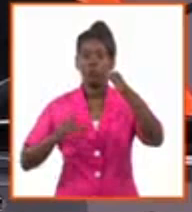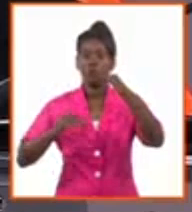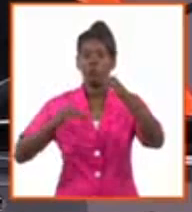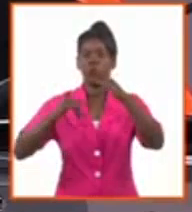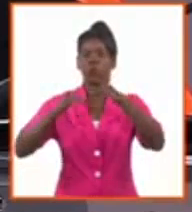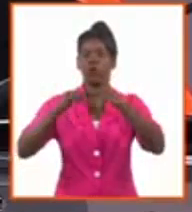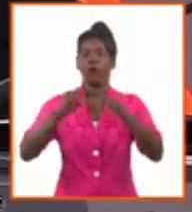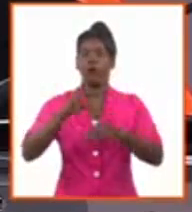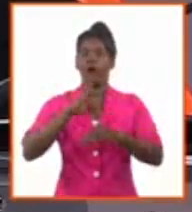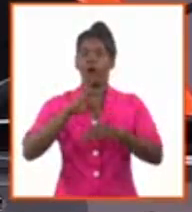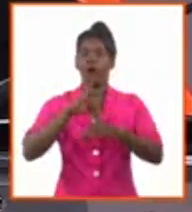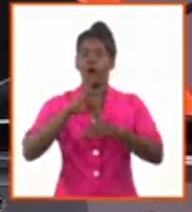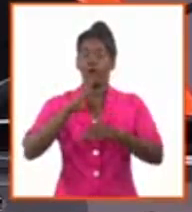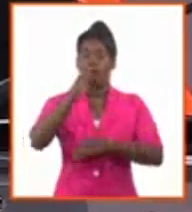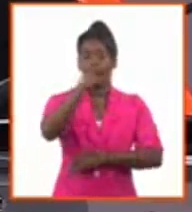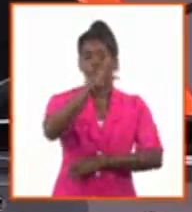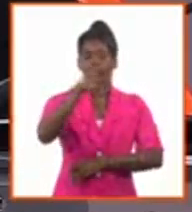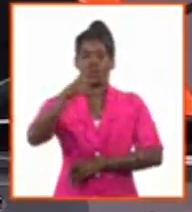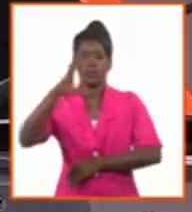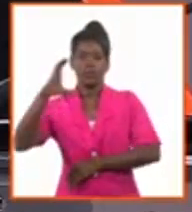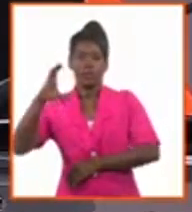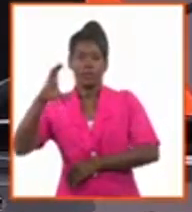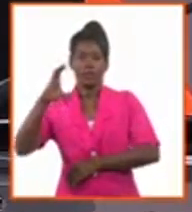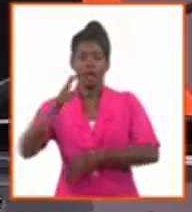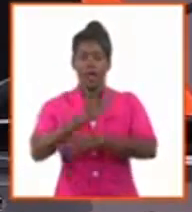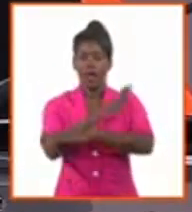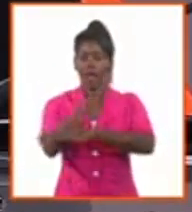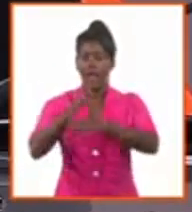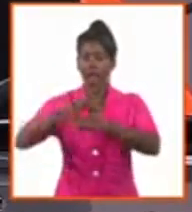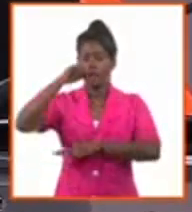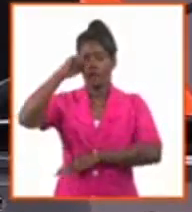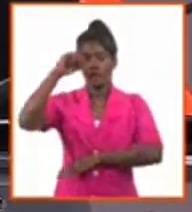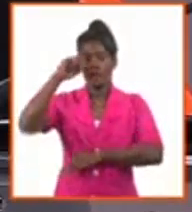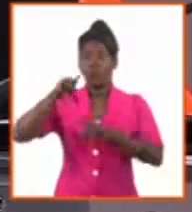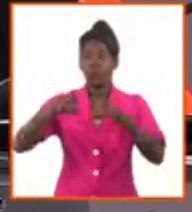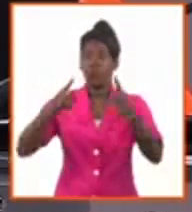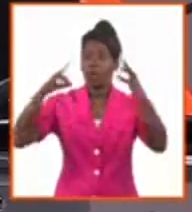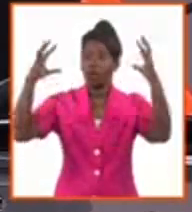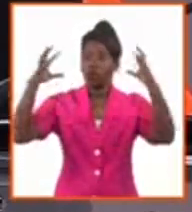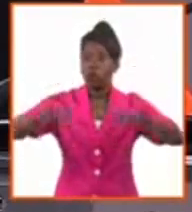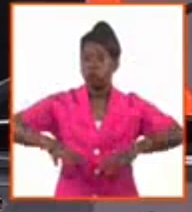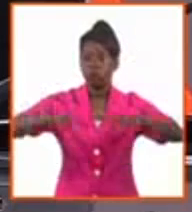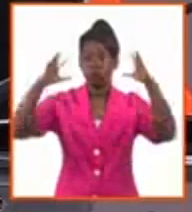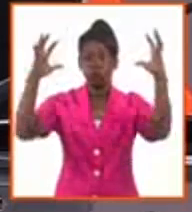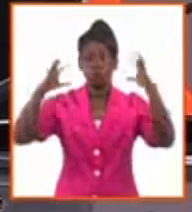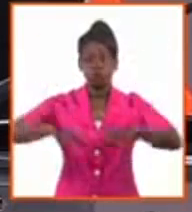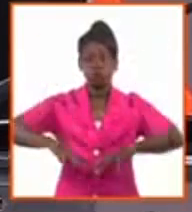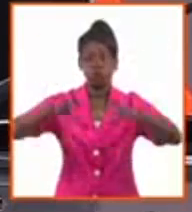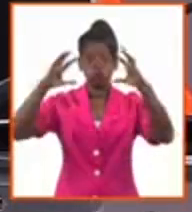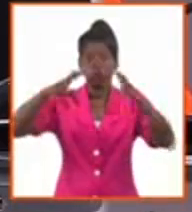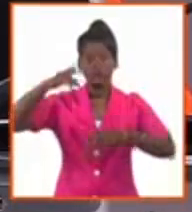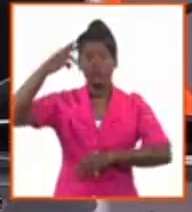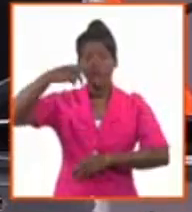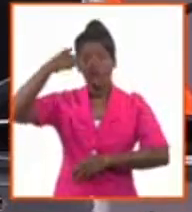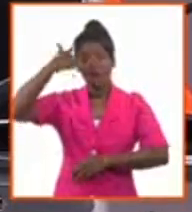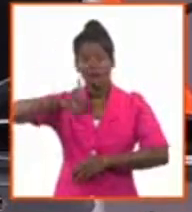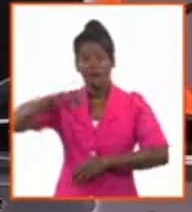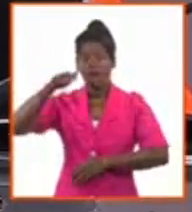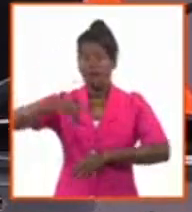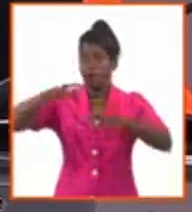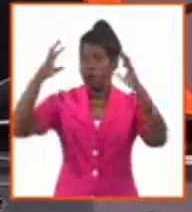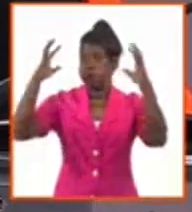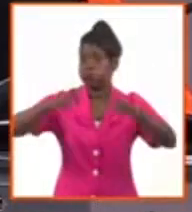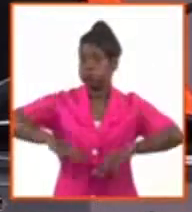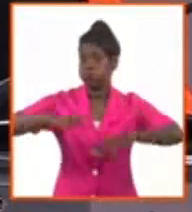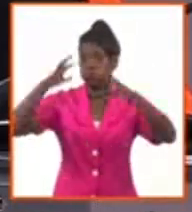estaciones meteorológicas de la región occidental y del centro hasta Santi Espíritu, con algunas lluvias en Ciego de Ávila. El mayor acumulado desde